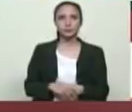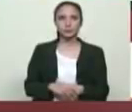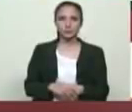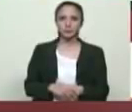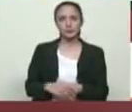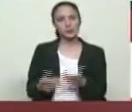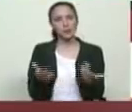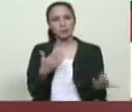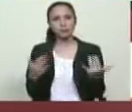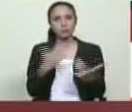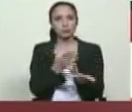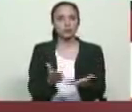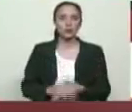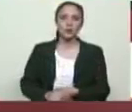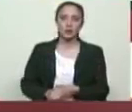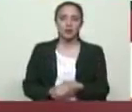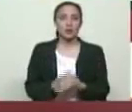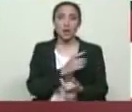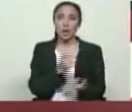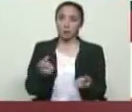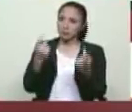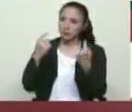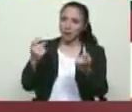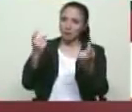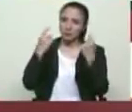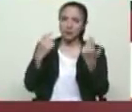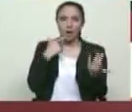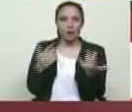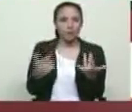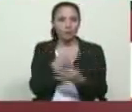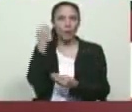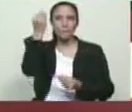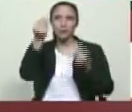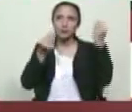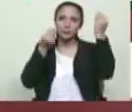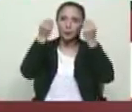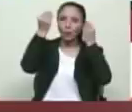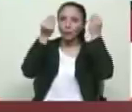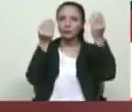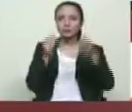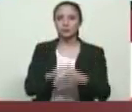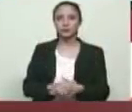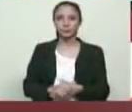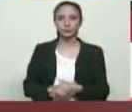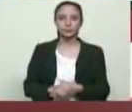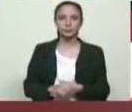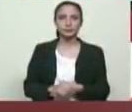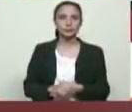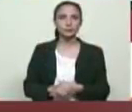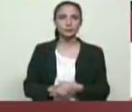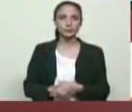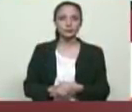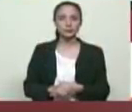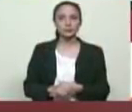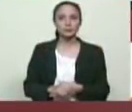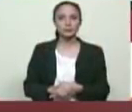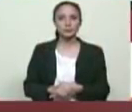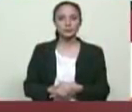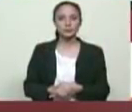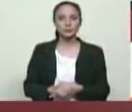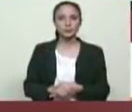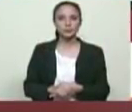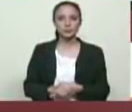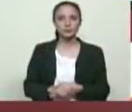Chávez nos hablaba en el lenguaje nuestro y nos estimulaba el pensamiento y la acción. Entonces yo quiero